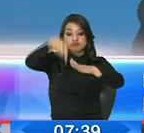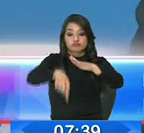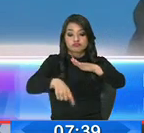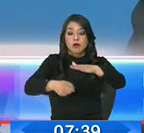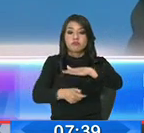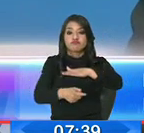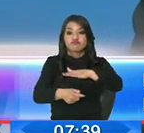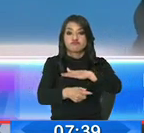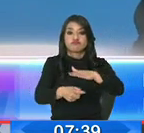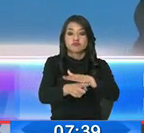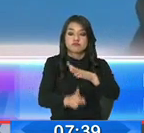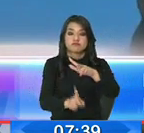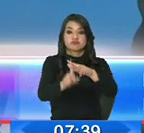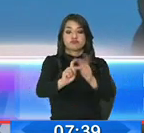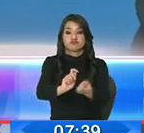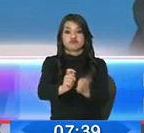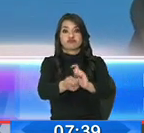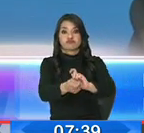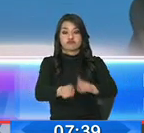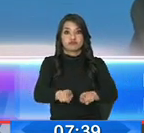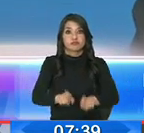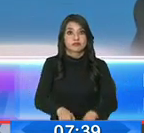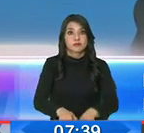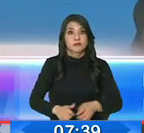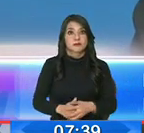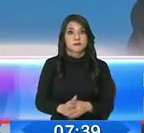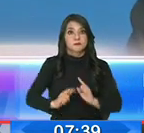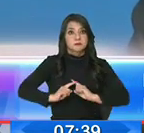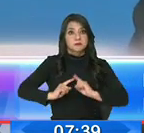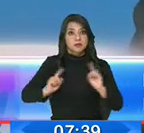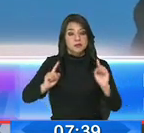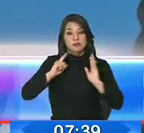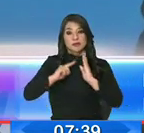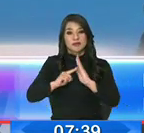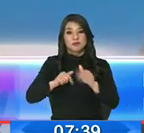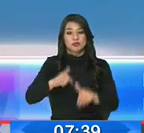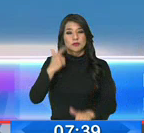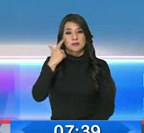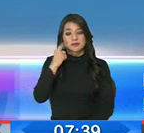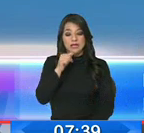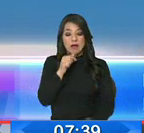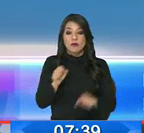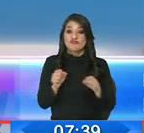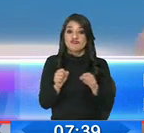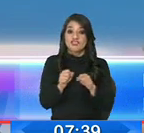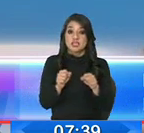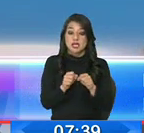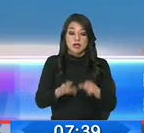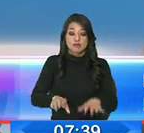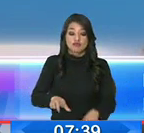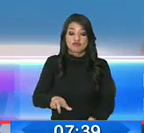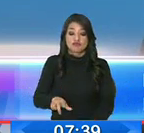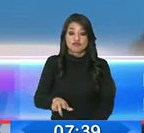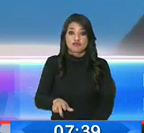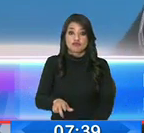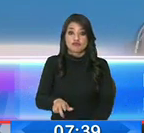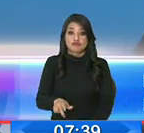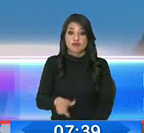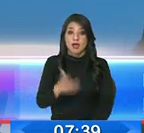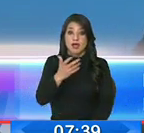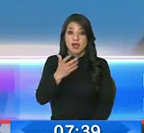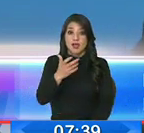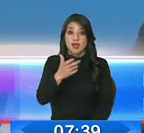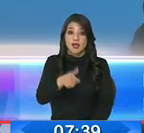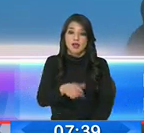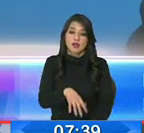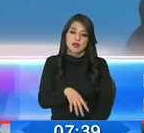la reacción es tremenda, pero si se pone en agua fría y se va subiendo la temperatura, se